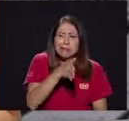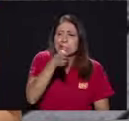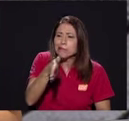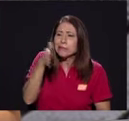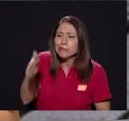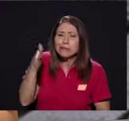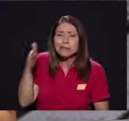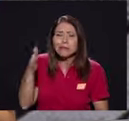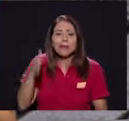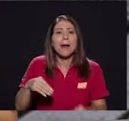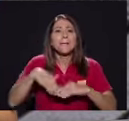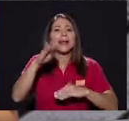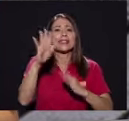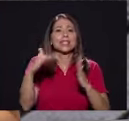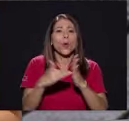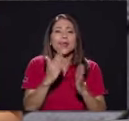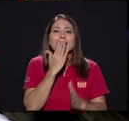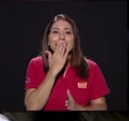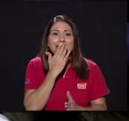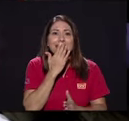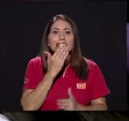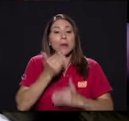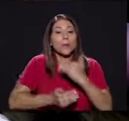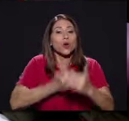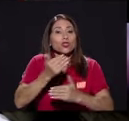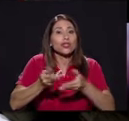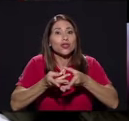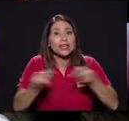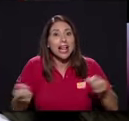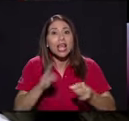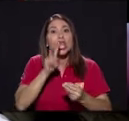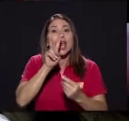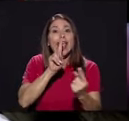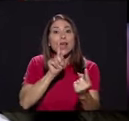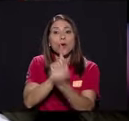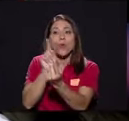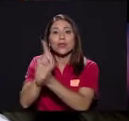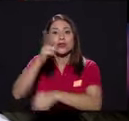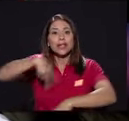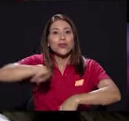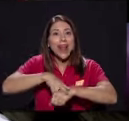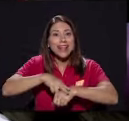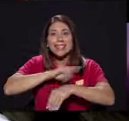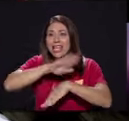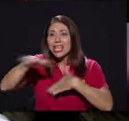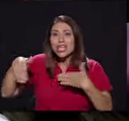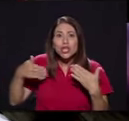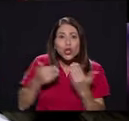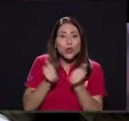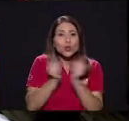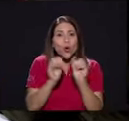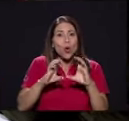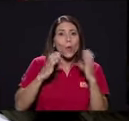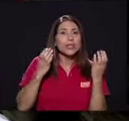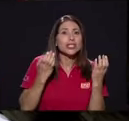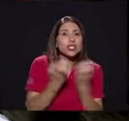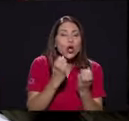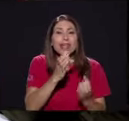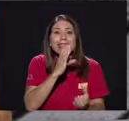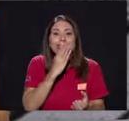5.000 personas indígenas, más de 120 procesos territoriales y 2 encuentros nacionales, y sentarnos a redactar con una comisión